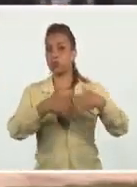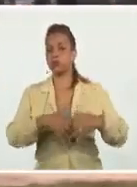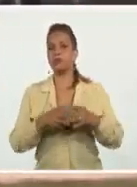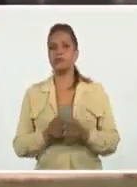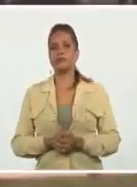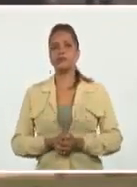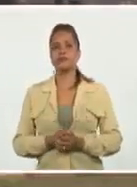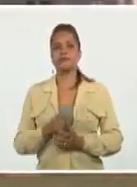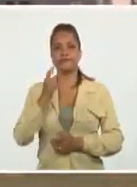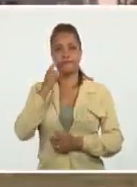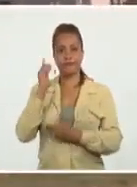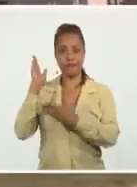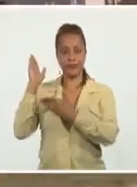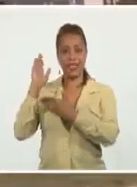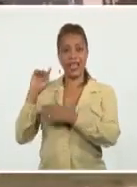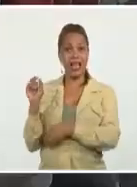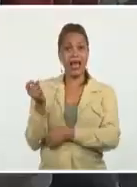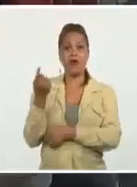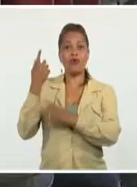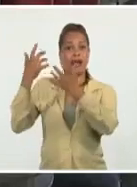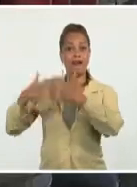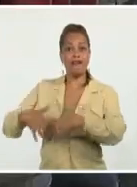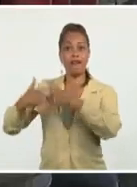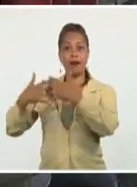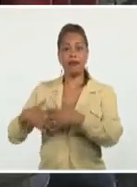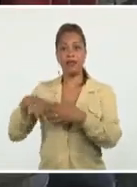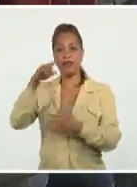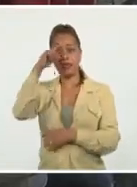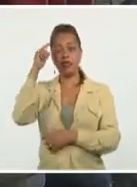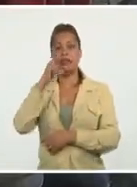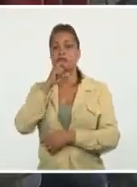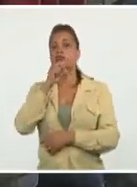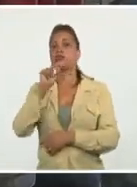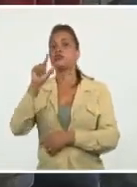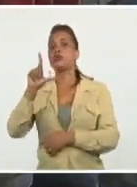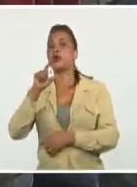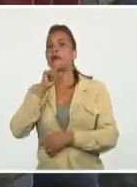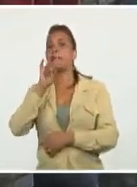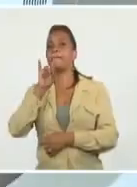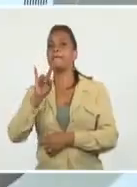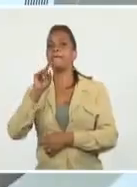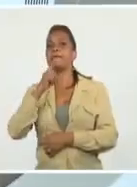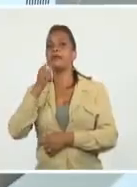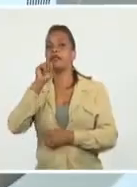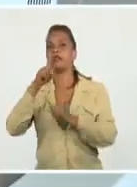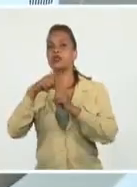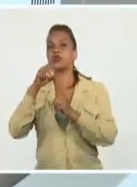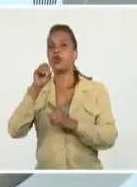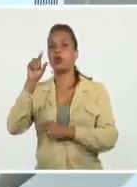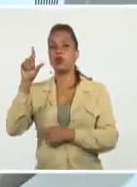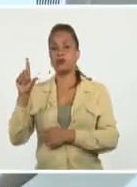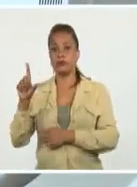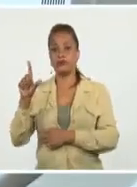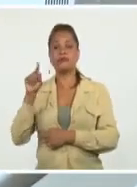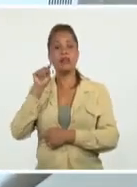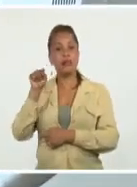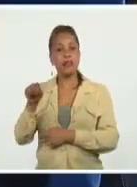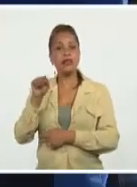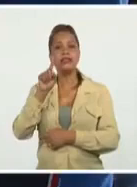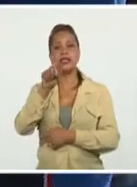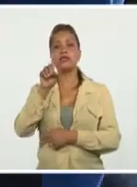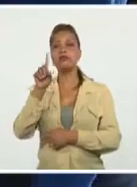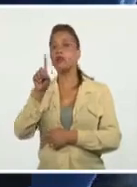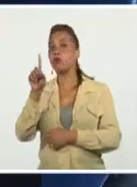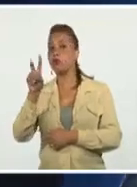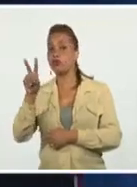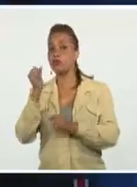esta es la única fábrica productora de sorbitol en cuba se ubica justamente en el municipio camagüeyano de florida y de sus 112 trabajadores el